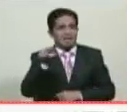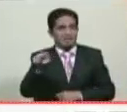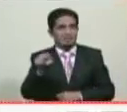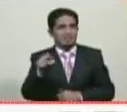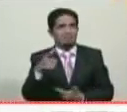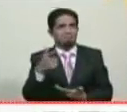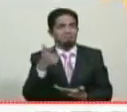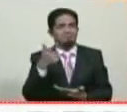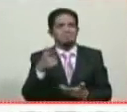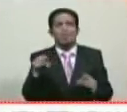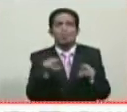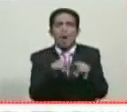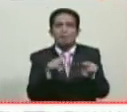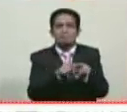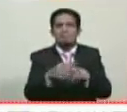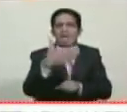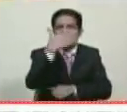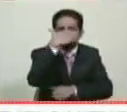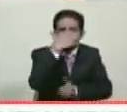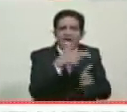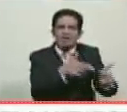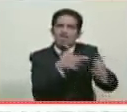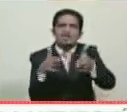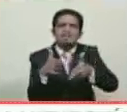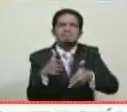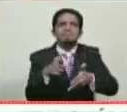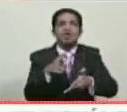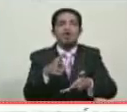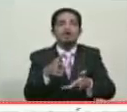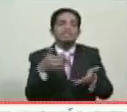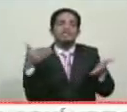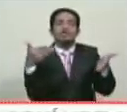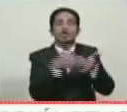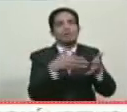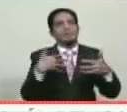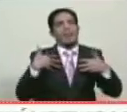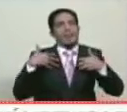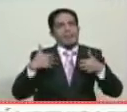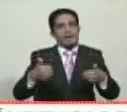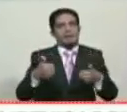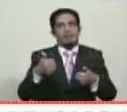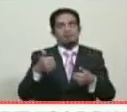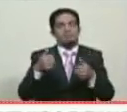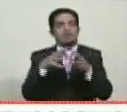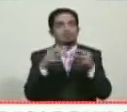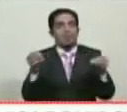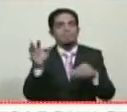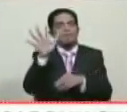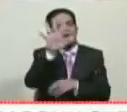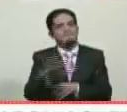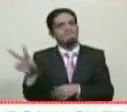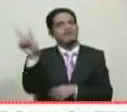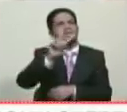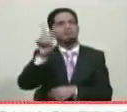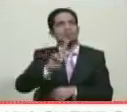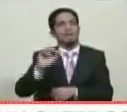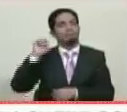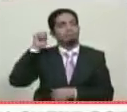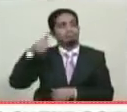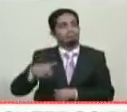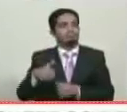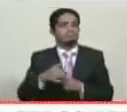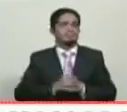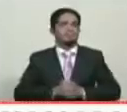fascista, terrorista y criminal que se haya cometido contra la salud de mayor dimensión a través de toda la historia de